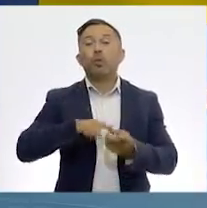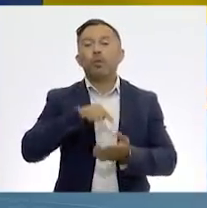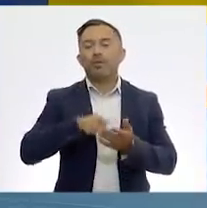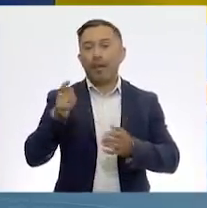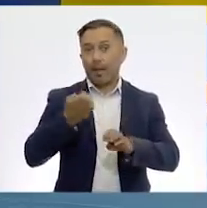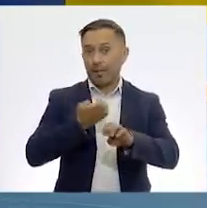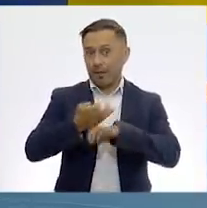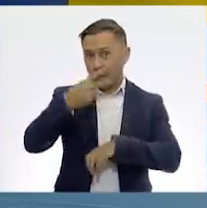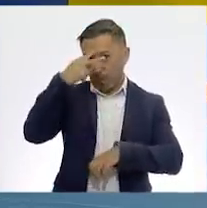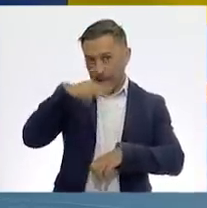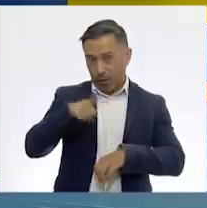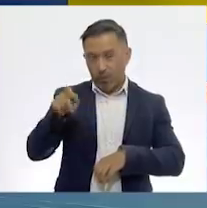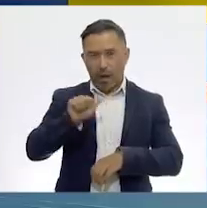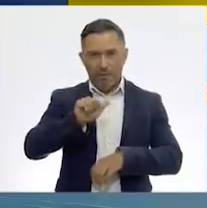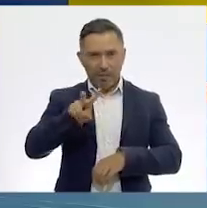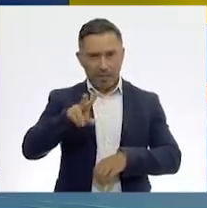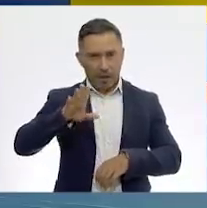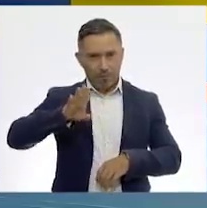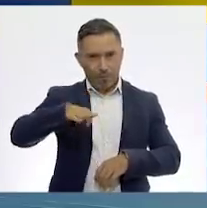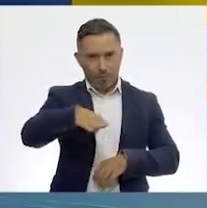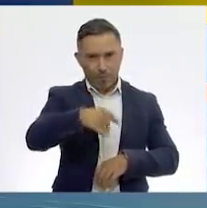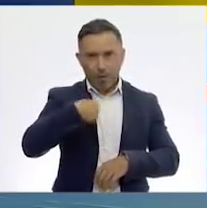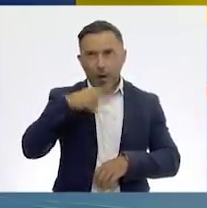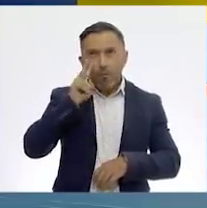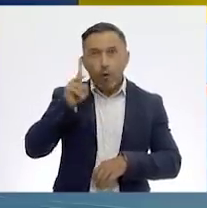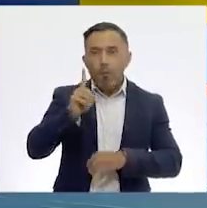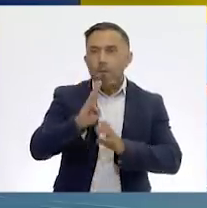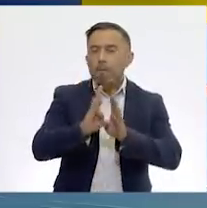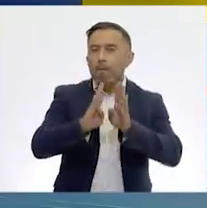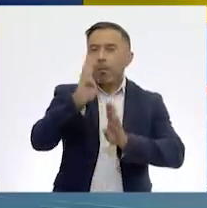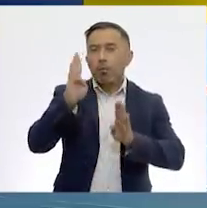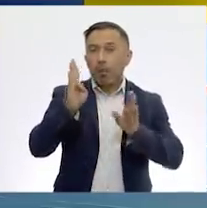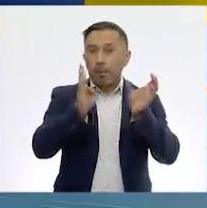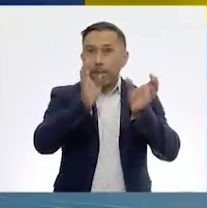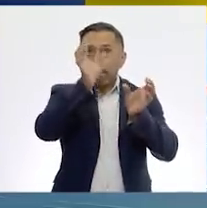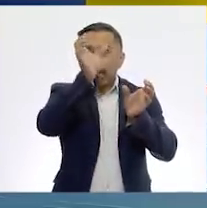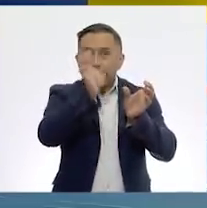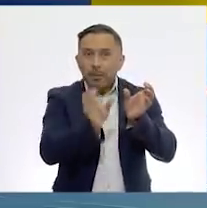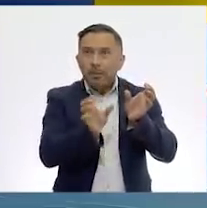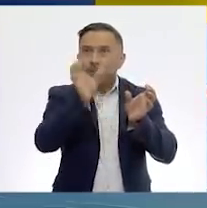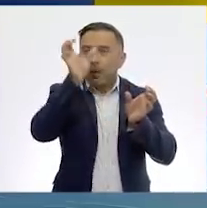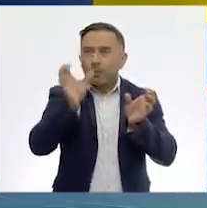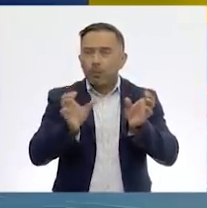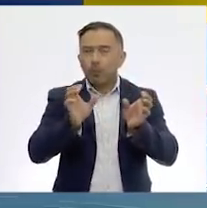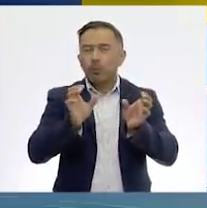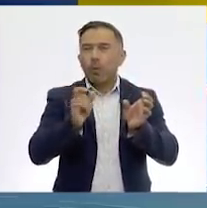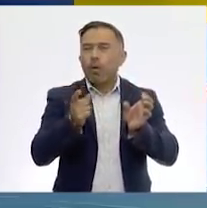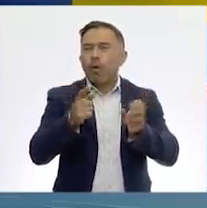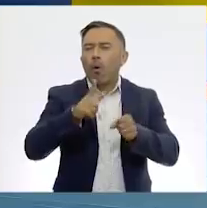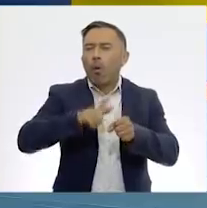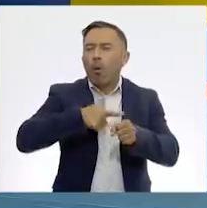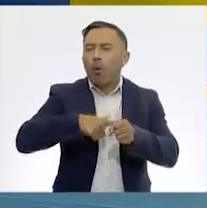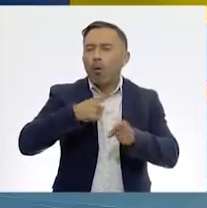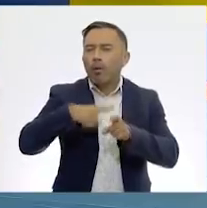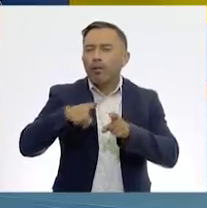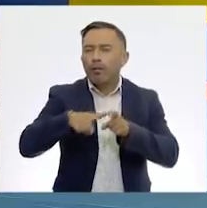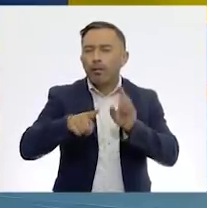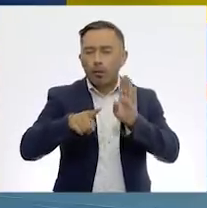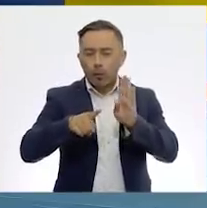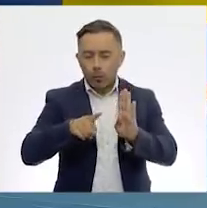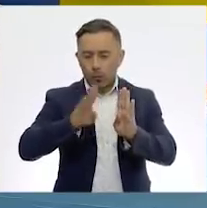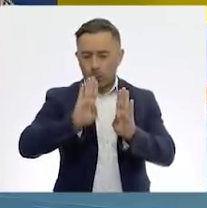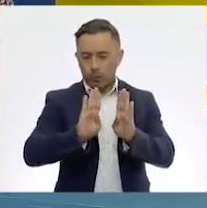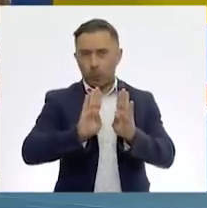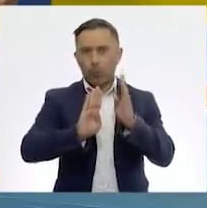México. Como podemos ver, se trata de prismas triangulares de diferentes colores acomodados en cierto orden que